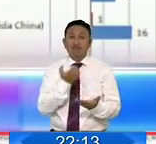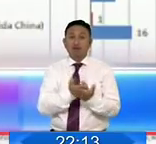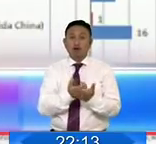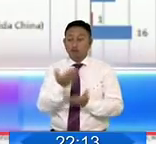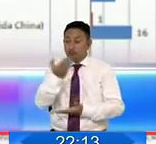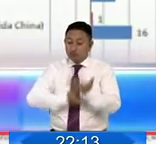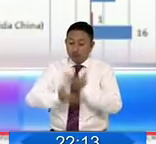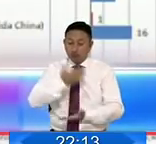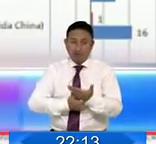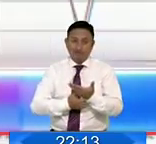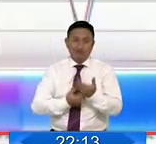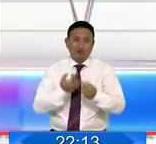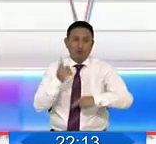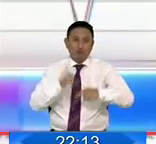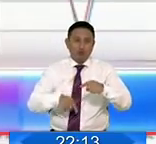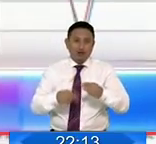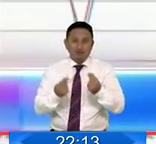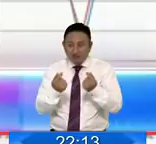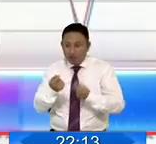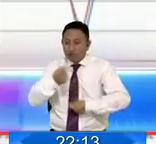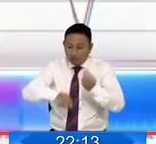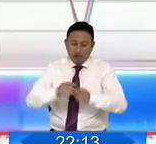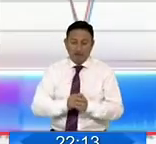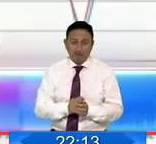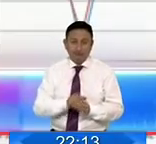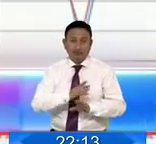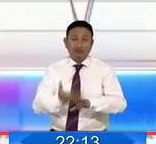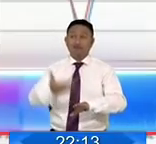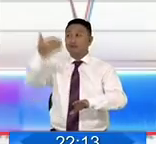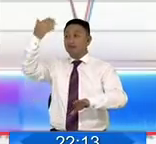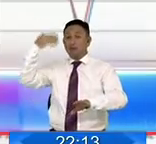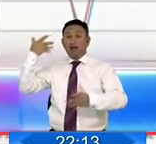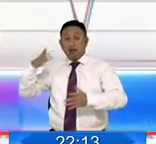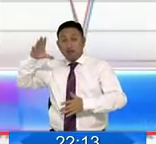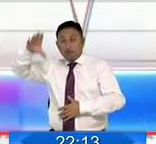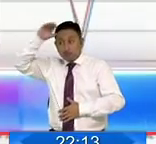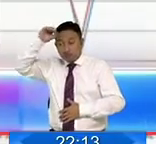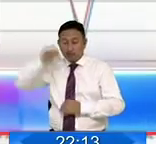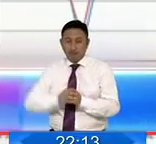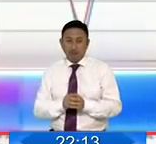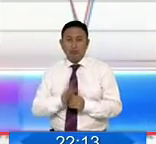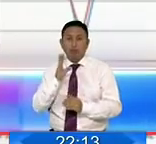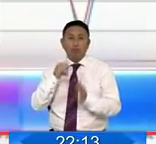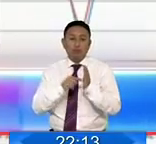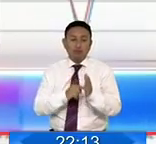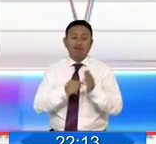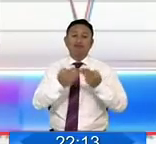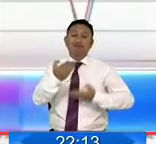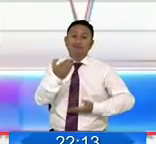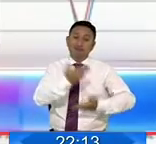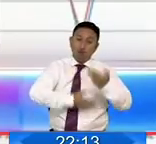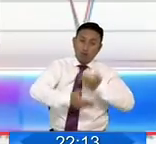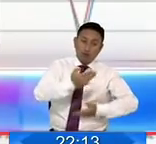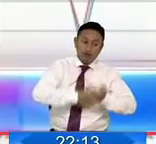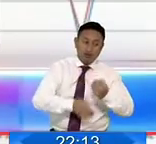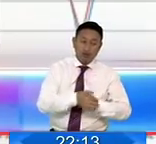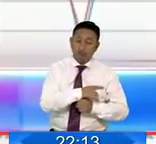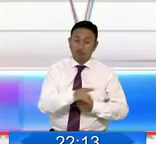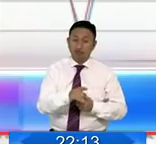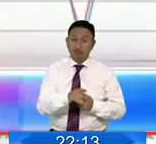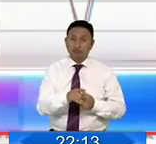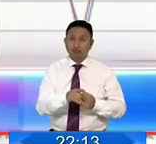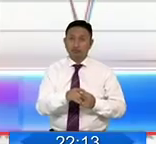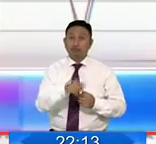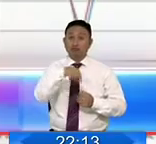comercio intrarregional. No hemos aprendido la lección de que el comercio intrarregional es un comercio que